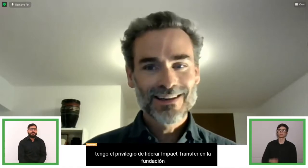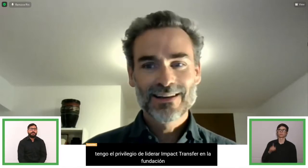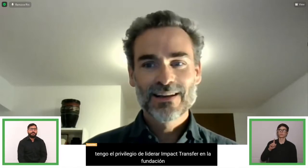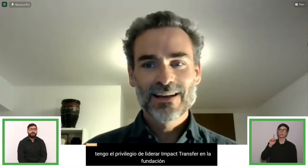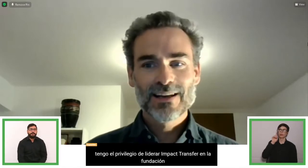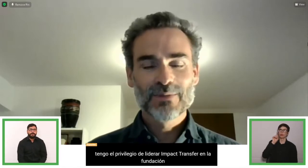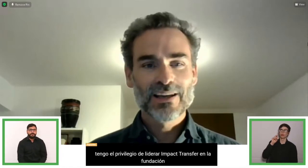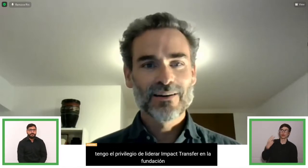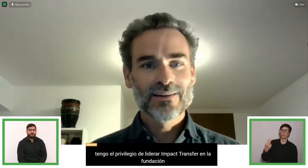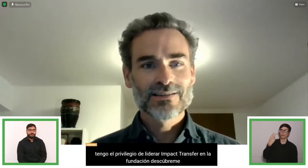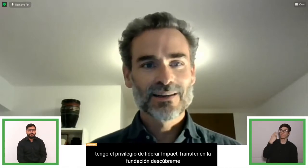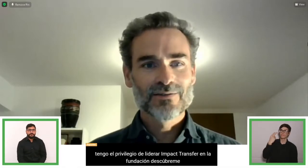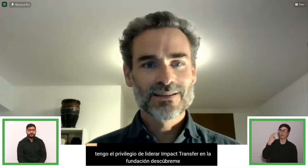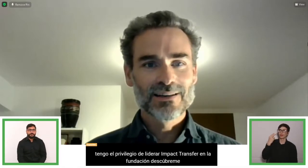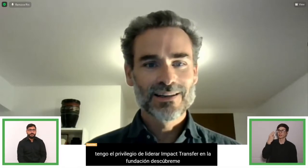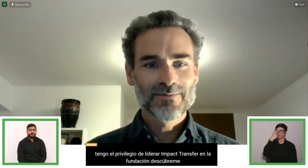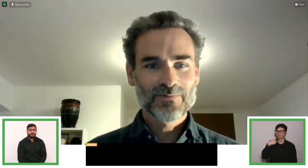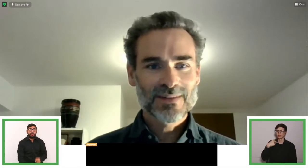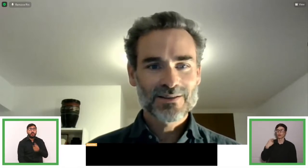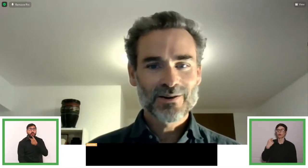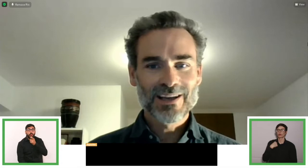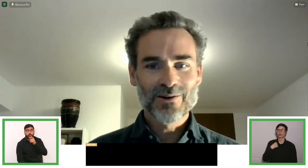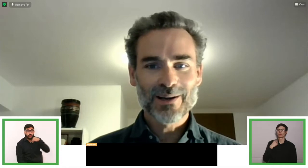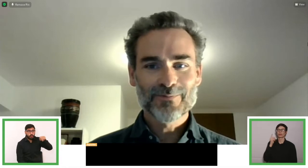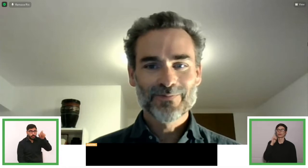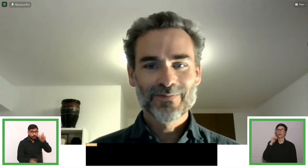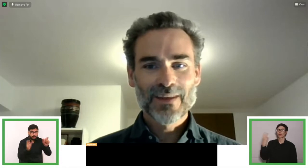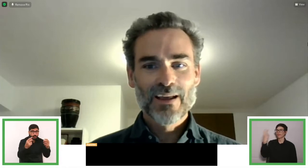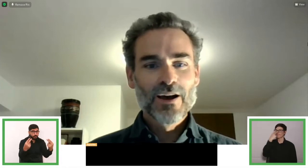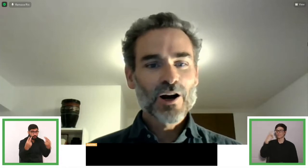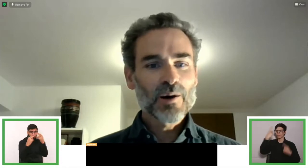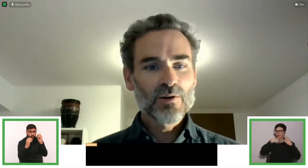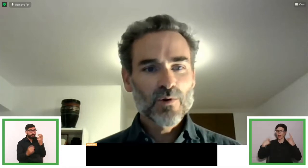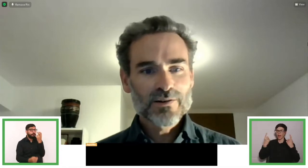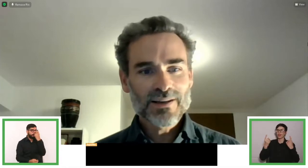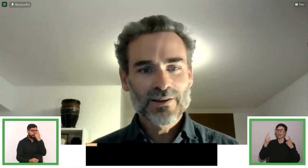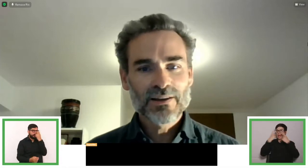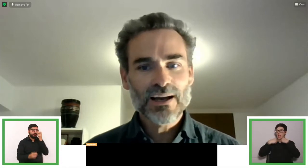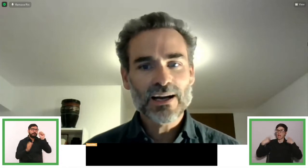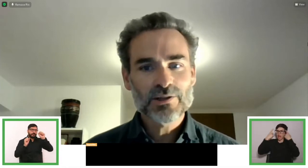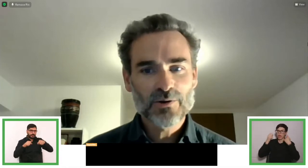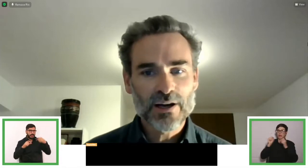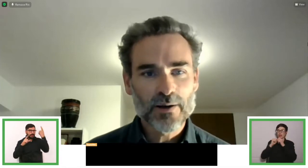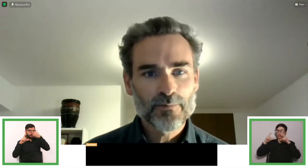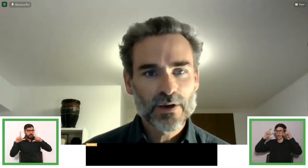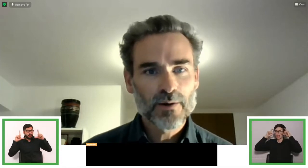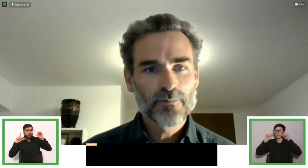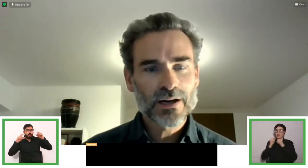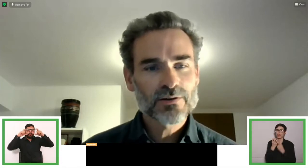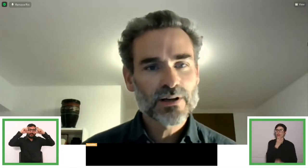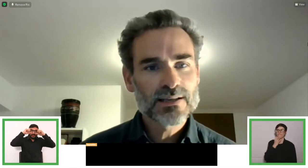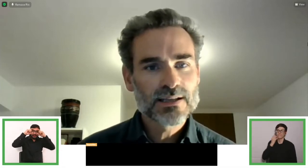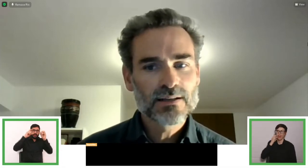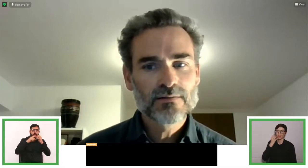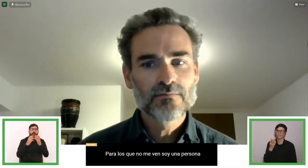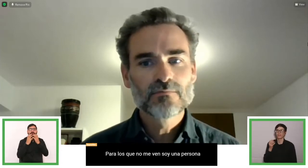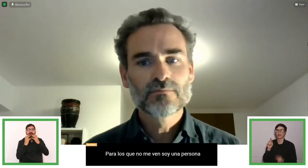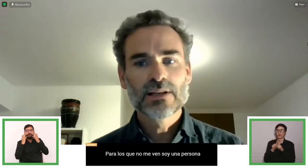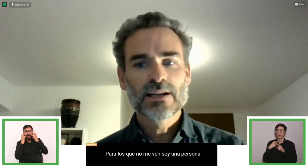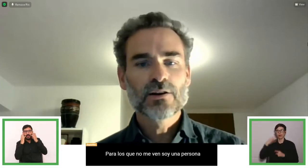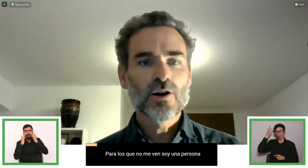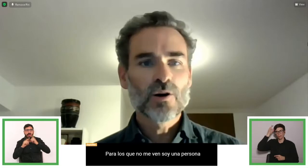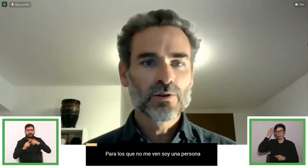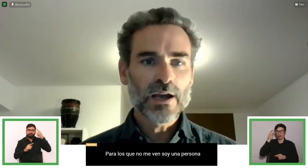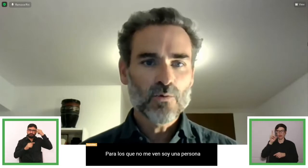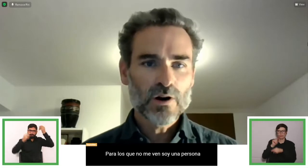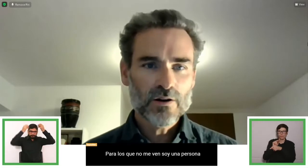barba de mi confinamiento. Mi pelo se está poniendo bastante gris y tengo una camisa azul. Trabajo para